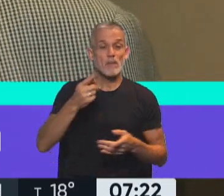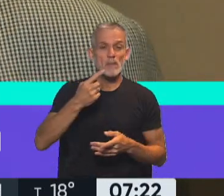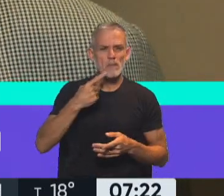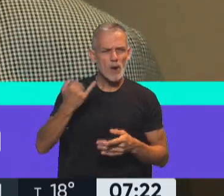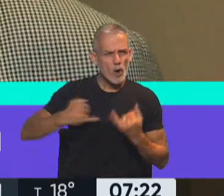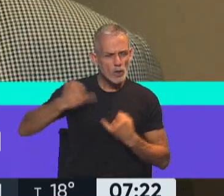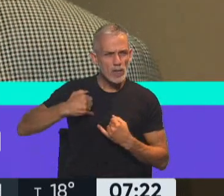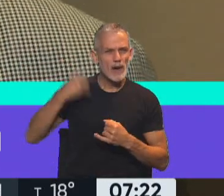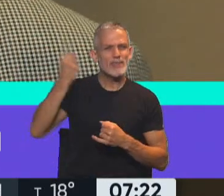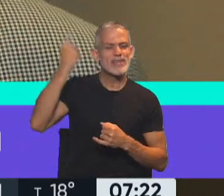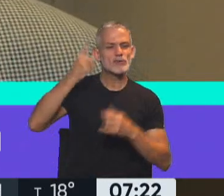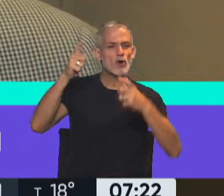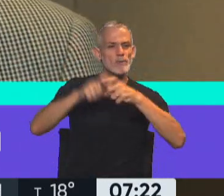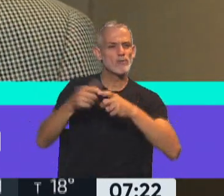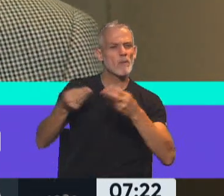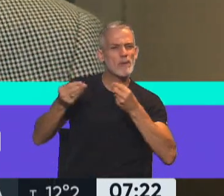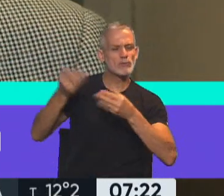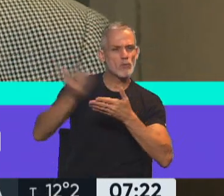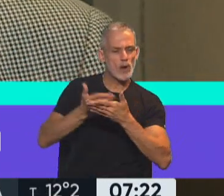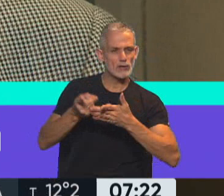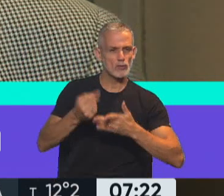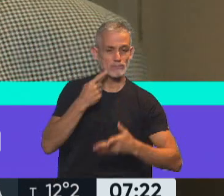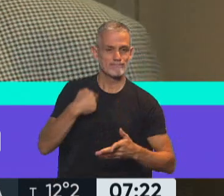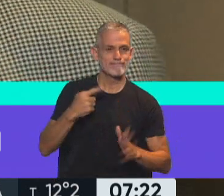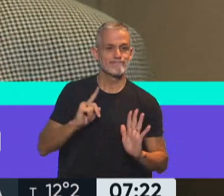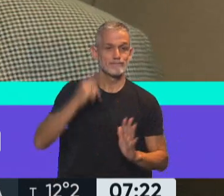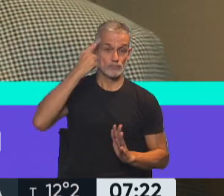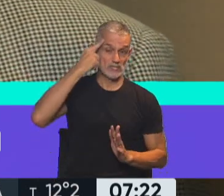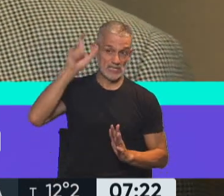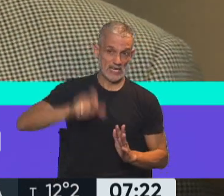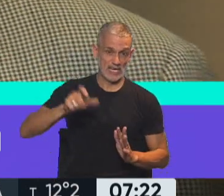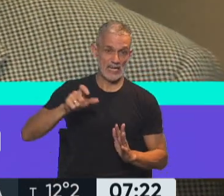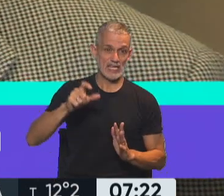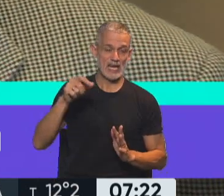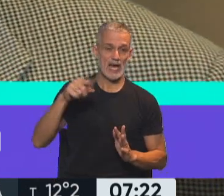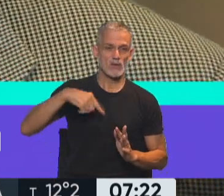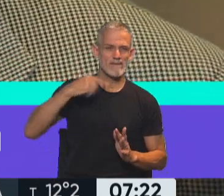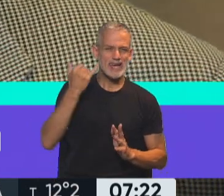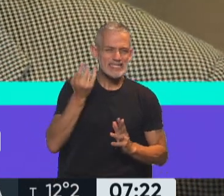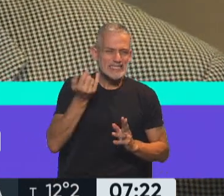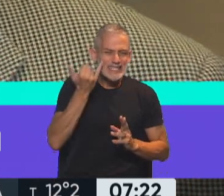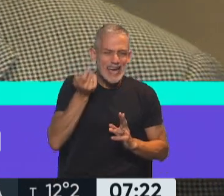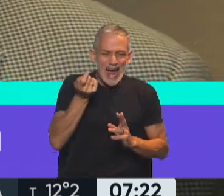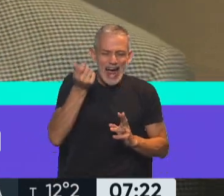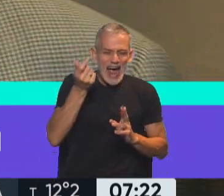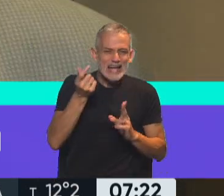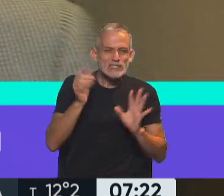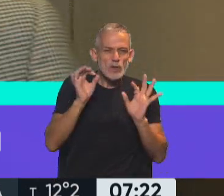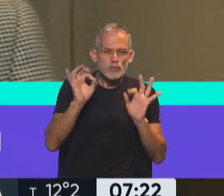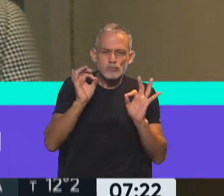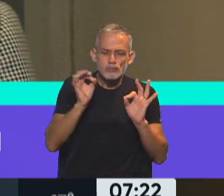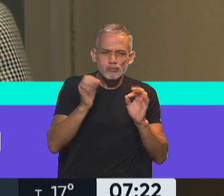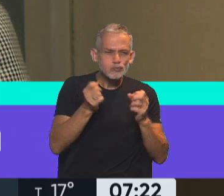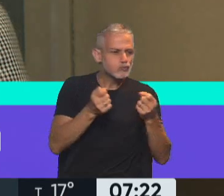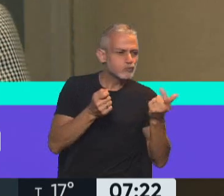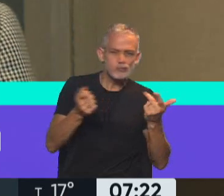director de la comisión de presupuestos que creía que teníamos casi la totalidad de los miembros de